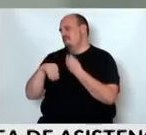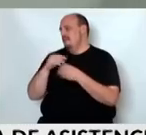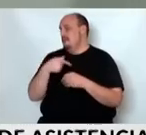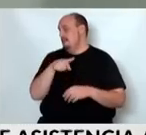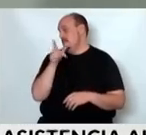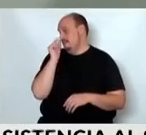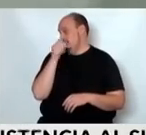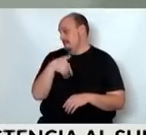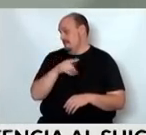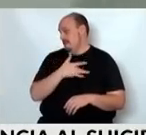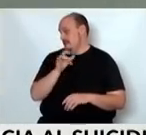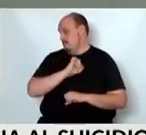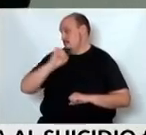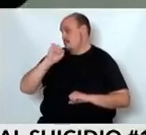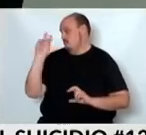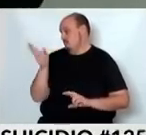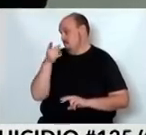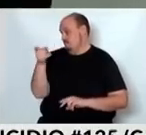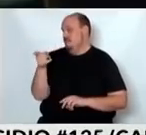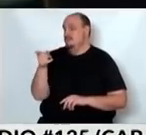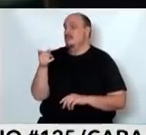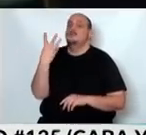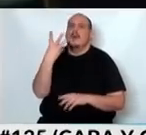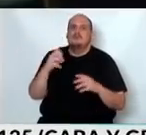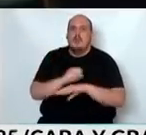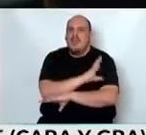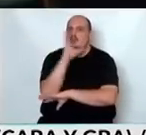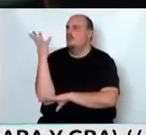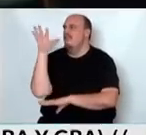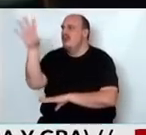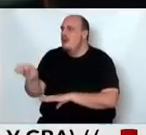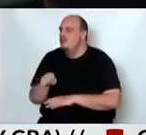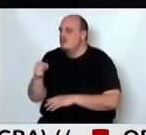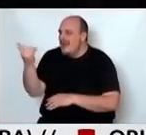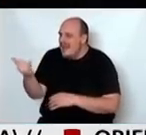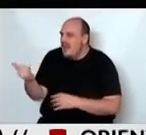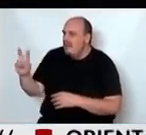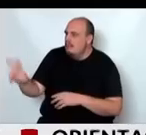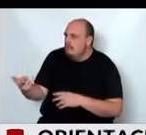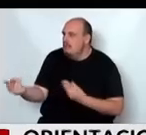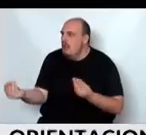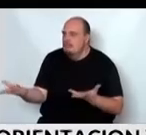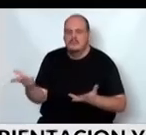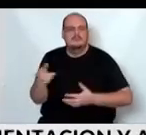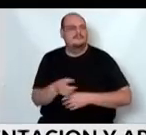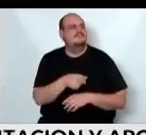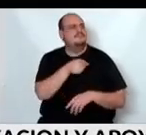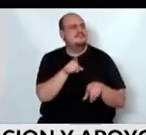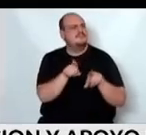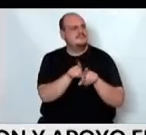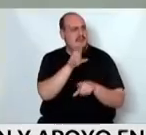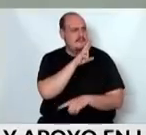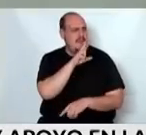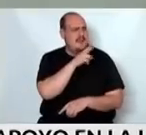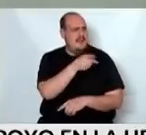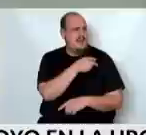un ataque por ir a buscarlo a las 4 de la mañana y no sabes cómo lo encontrás, si es que lo encontrás. Pero ¿cómo te pasa como hermana sí.